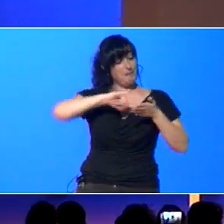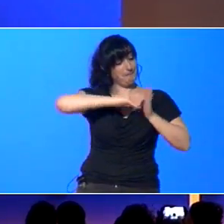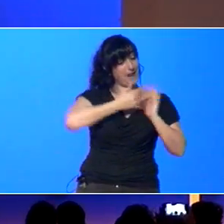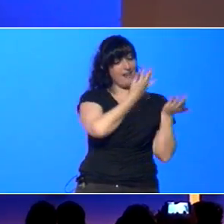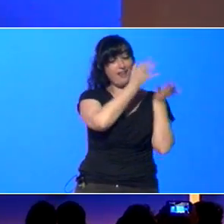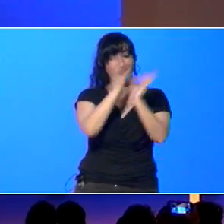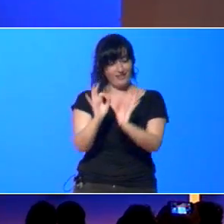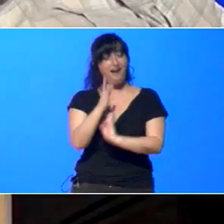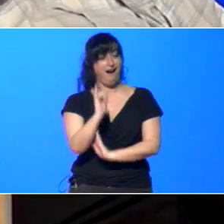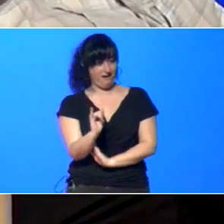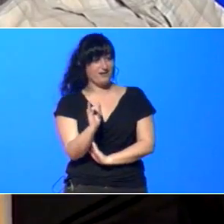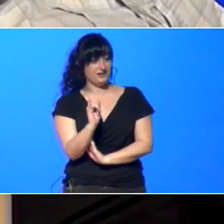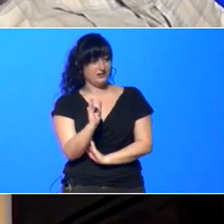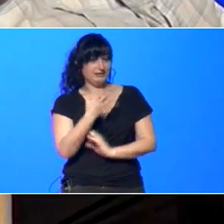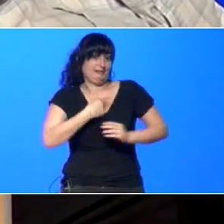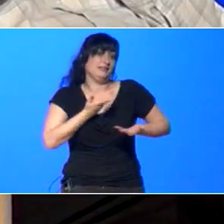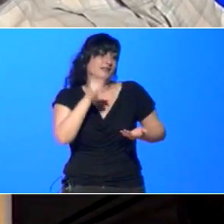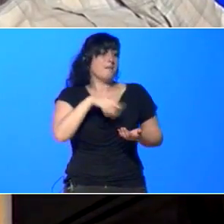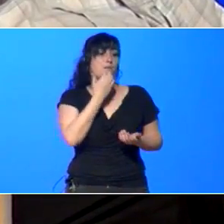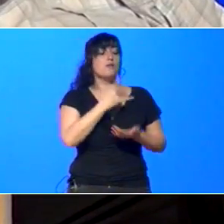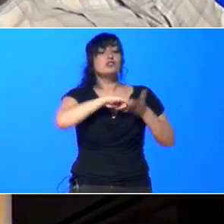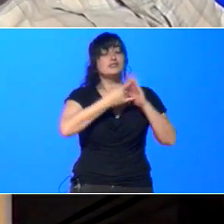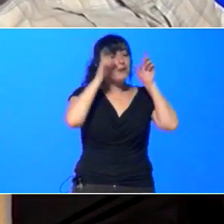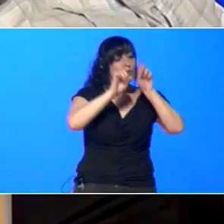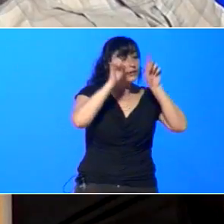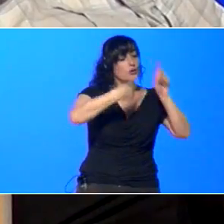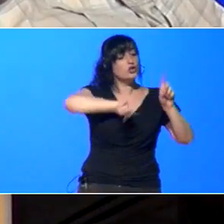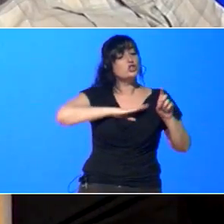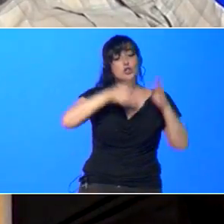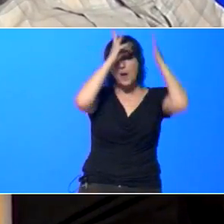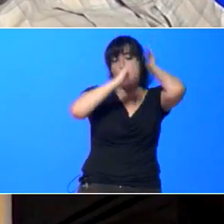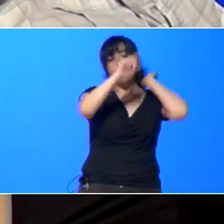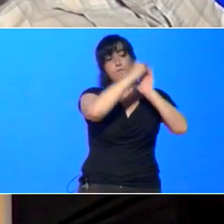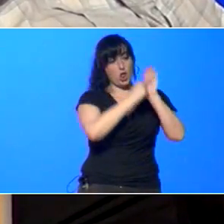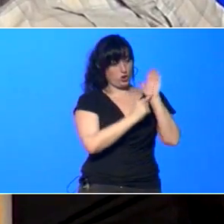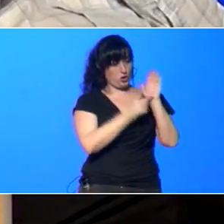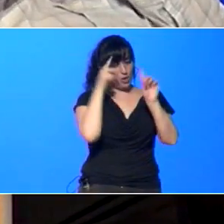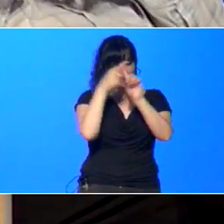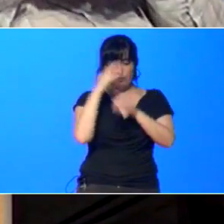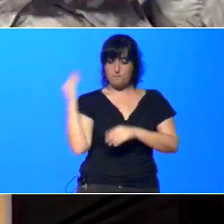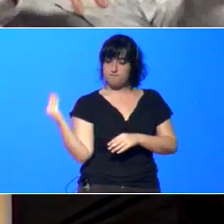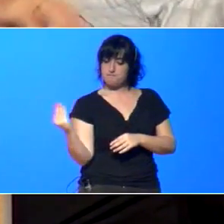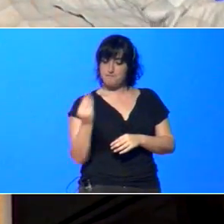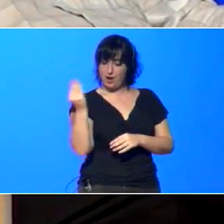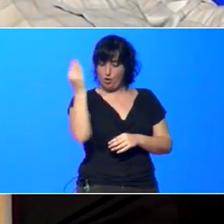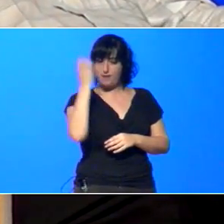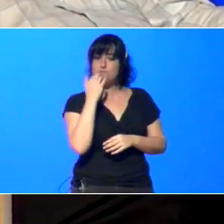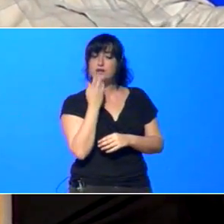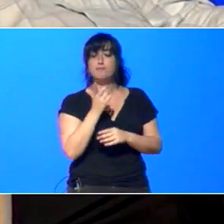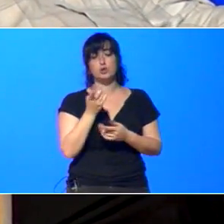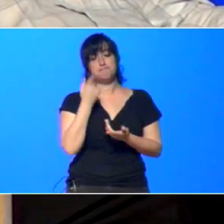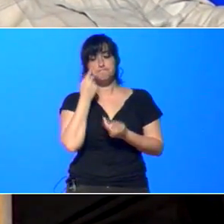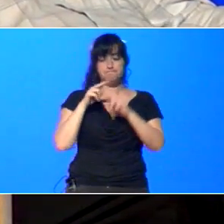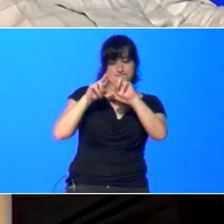Posteriormente, en el sistema educativo sacamos un protocolo que mejora la detección,